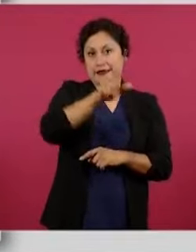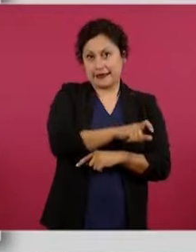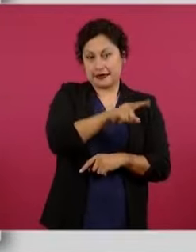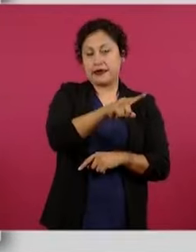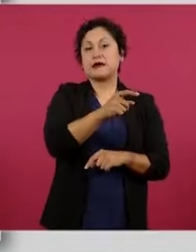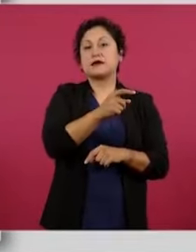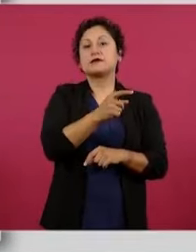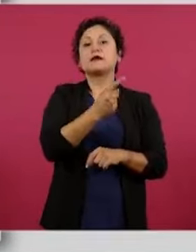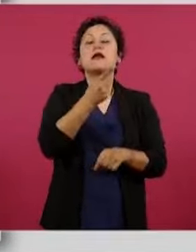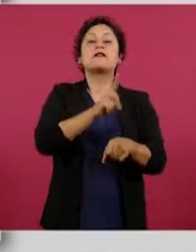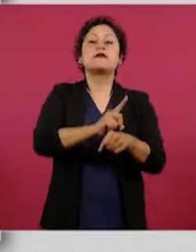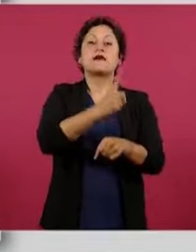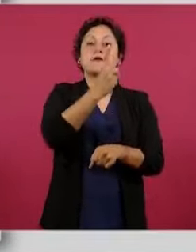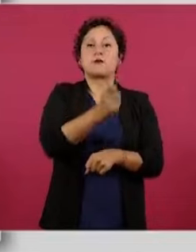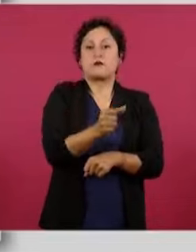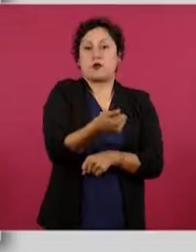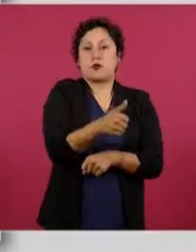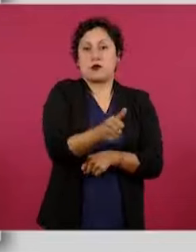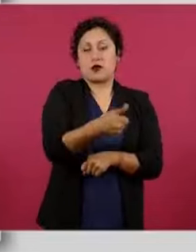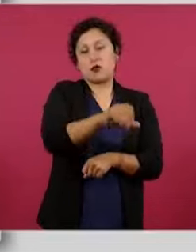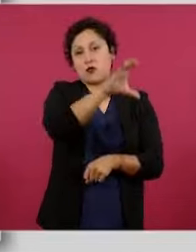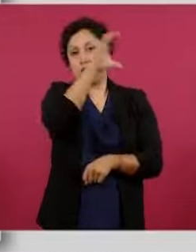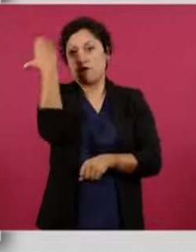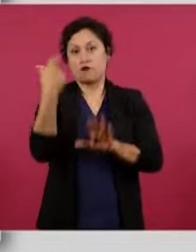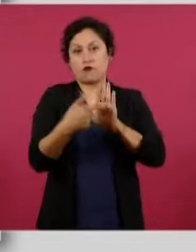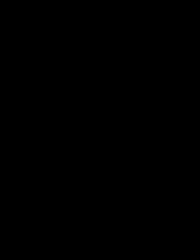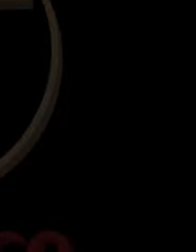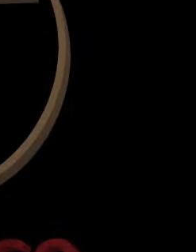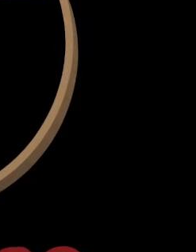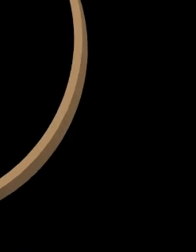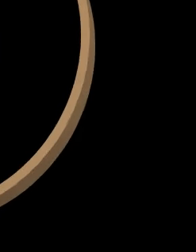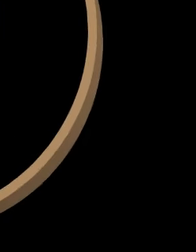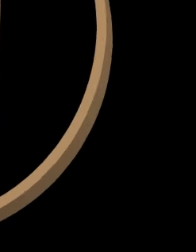un futuro de unidad y progreso para nuestro amado país